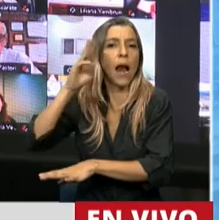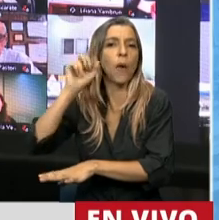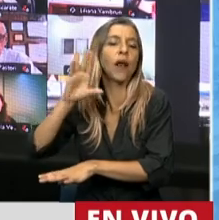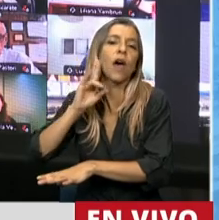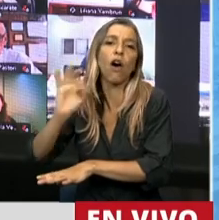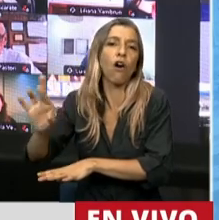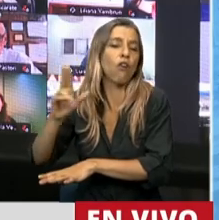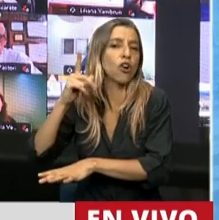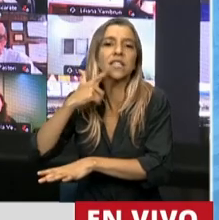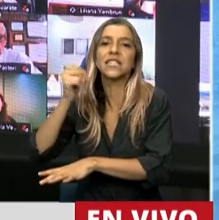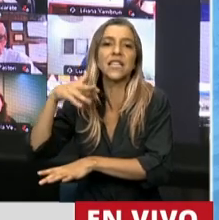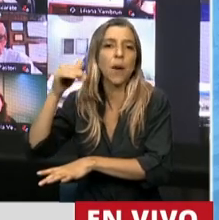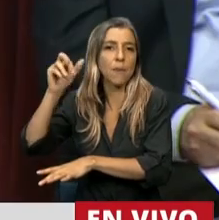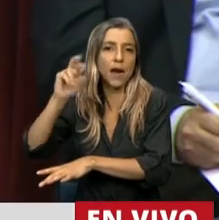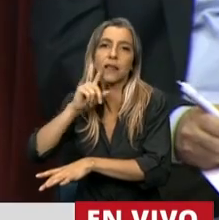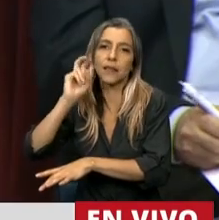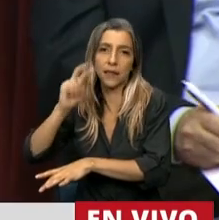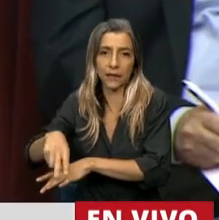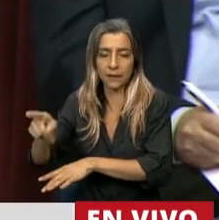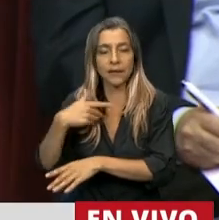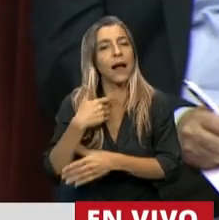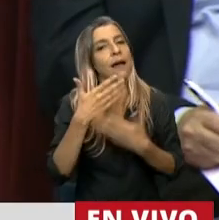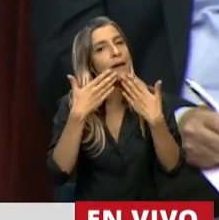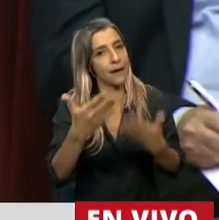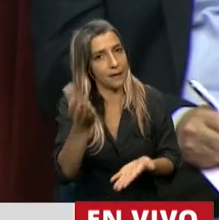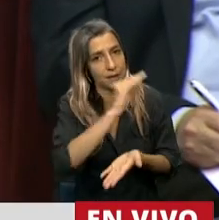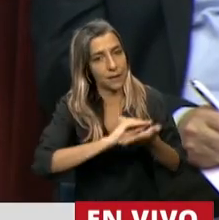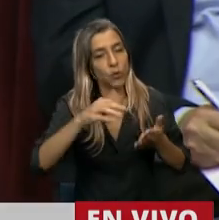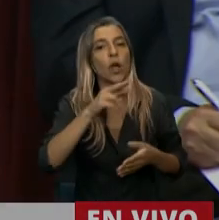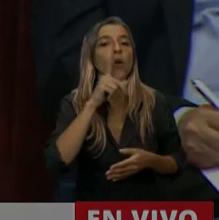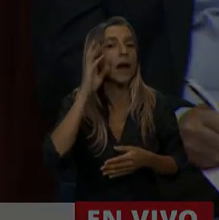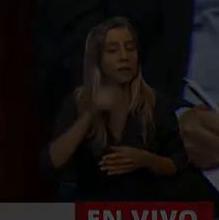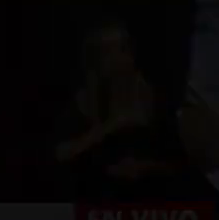Gracias, diputado Martínez. Se girará la Comisión de Asuntos Constitucionales.